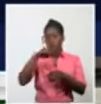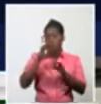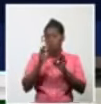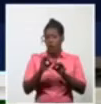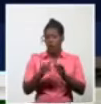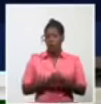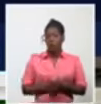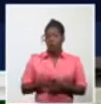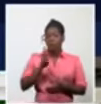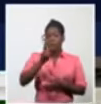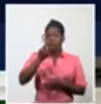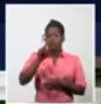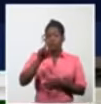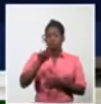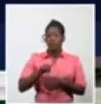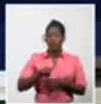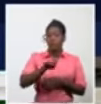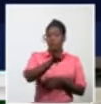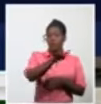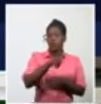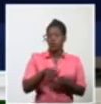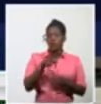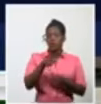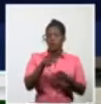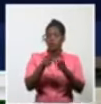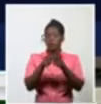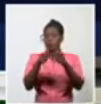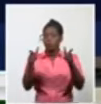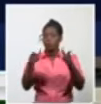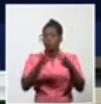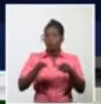que tienen el mayor número de casos